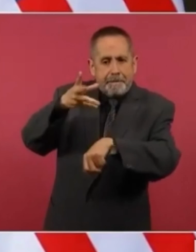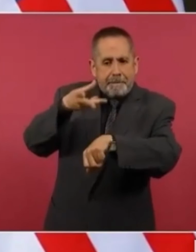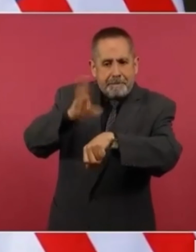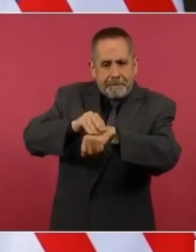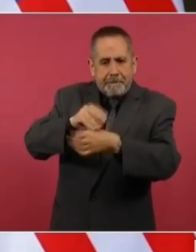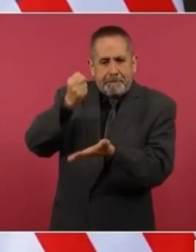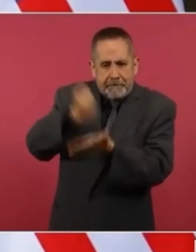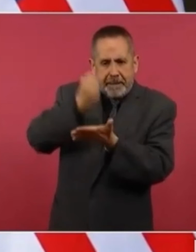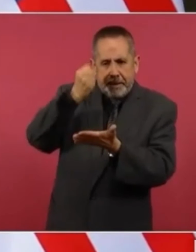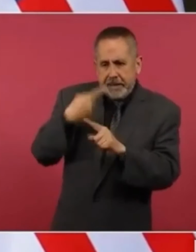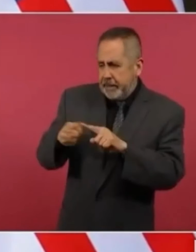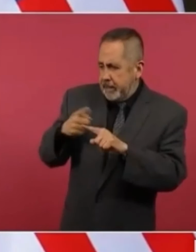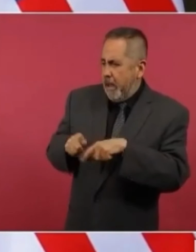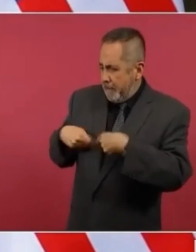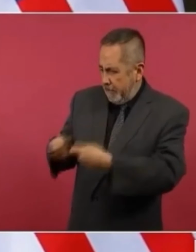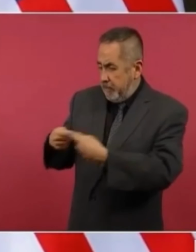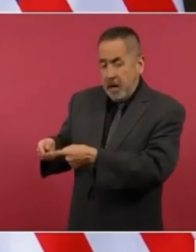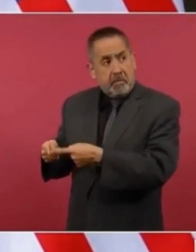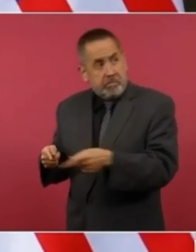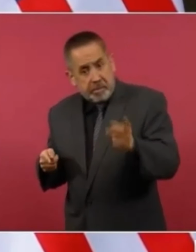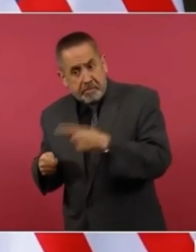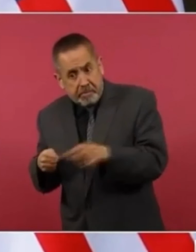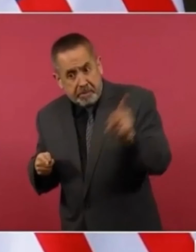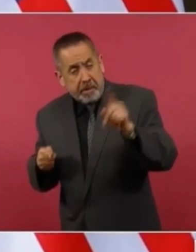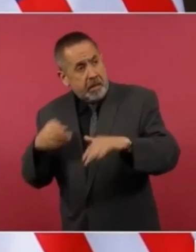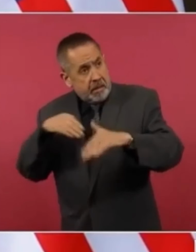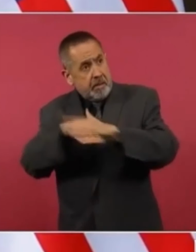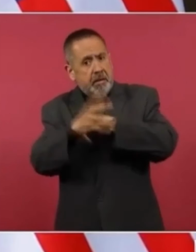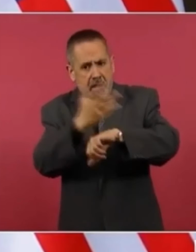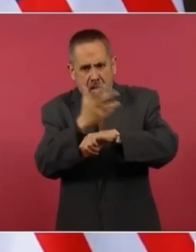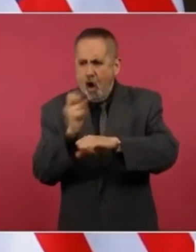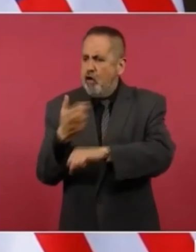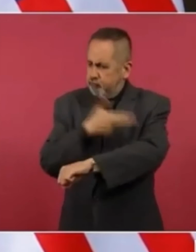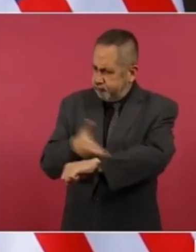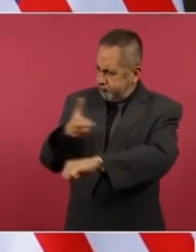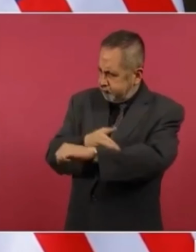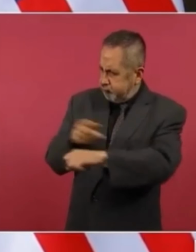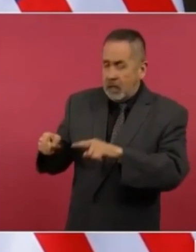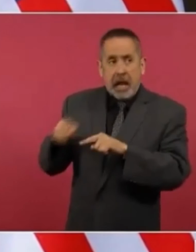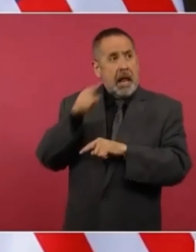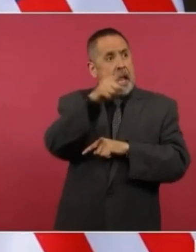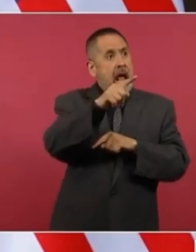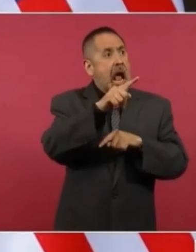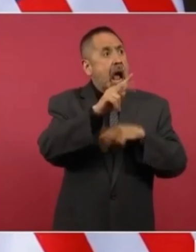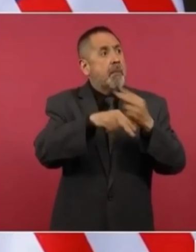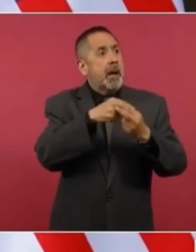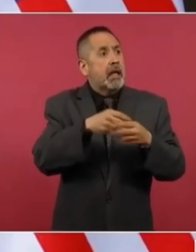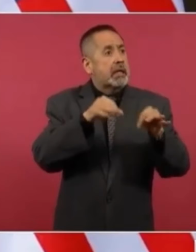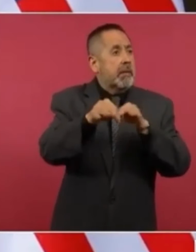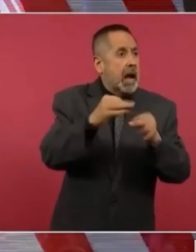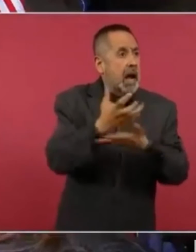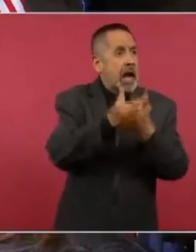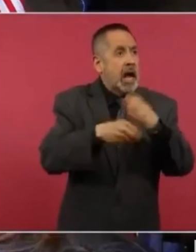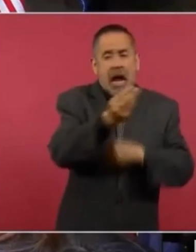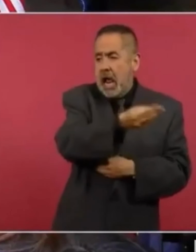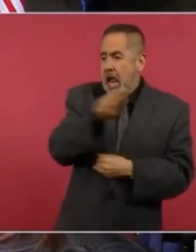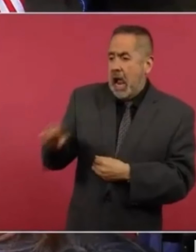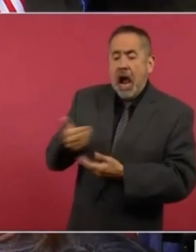que las personas quieran irse desde el principio, ayudándoles a sus comunidades para que mejoren sus